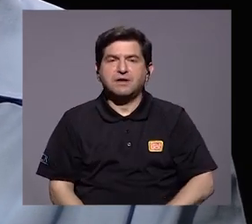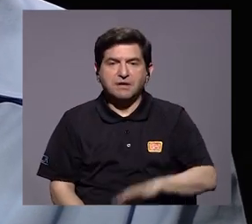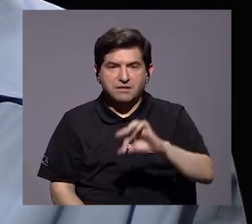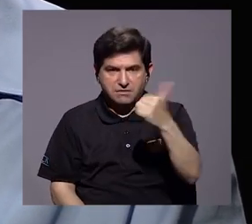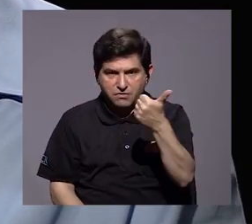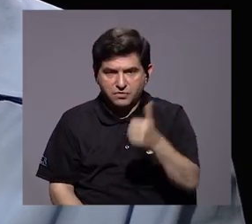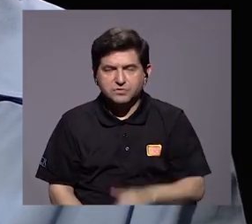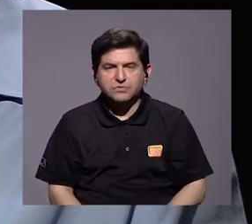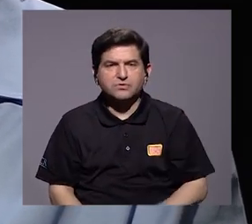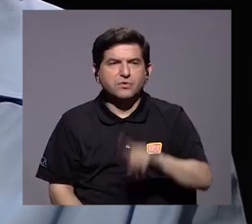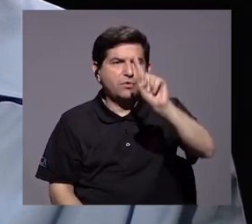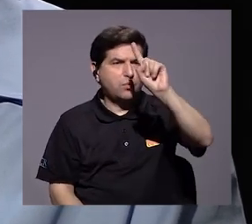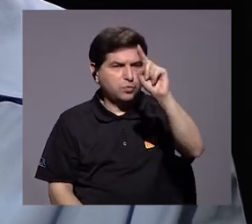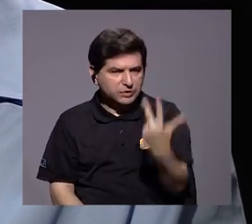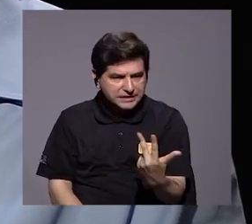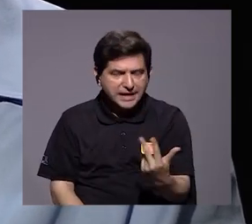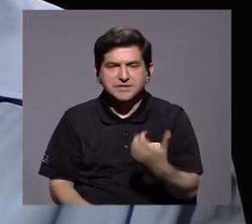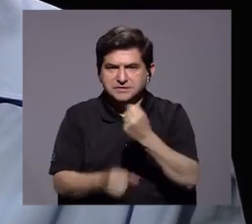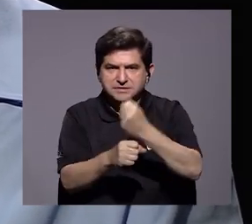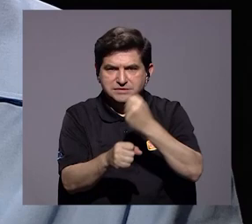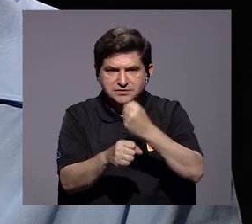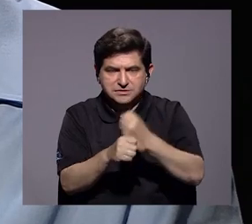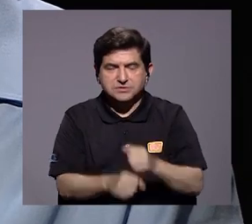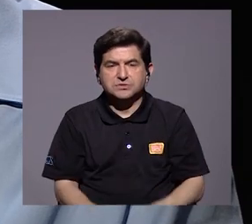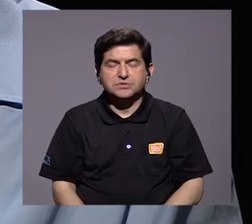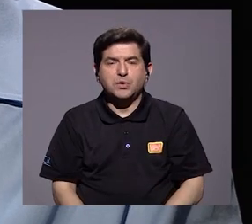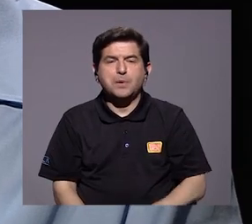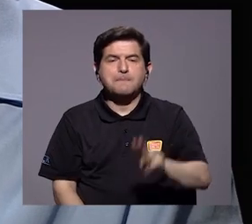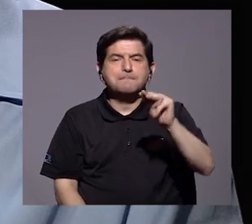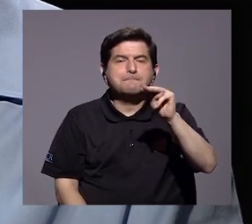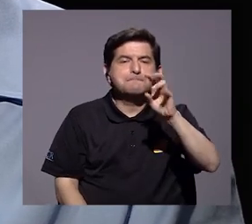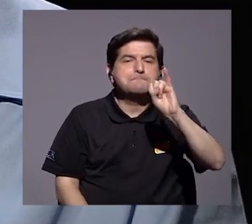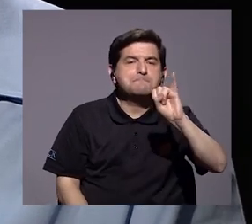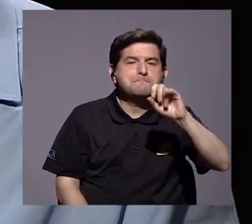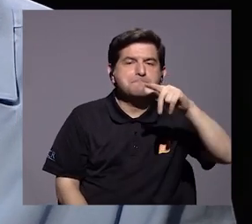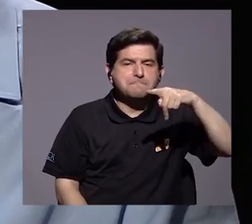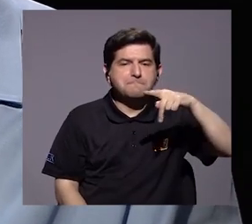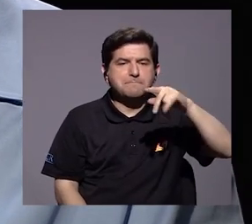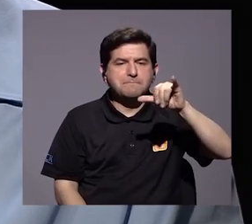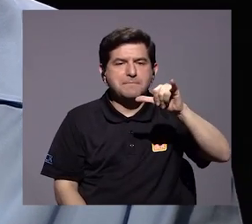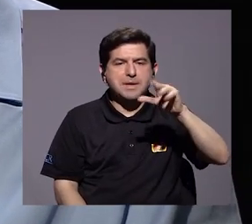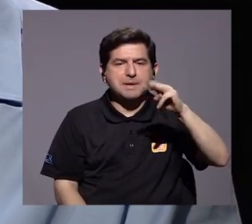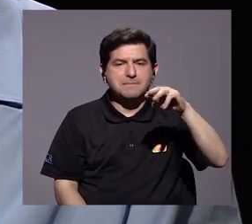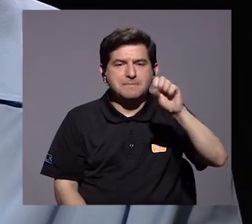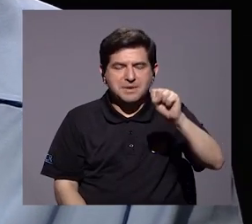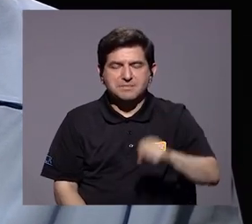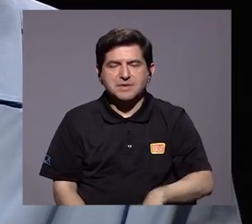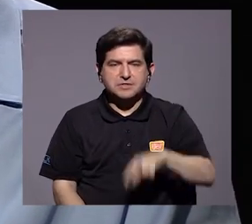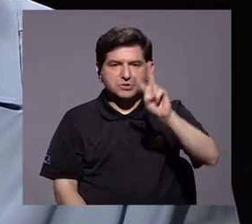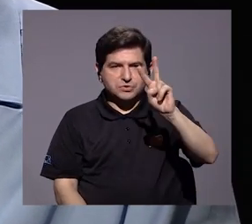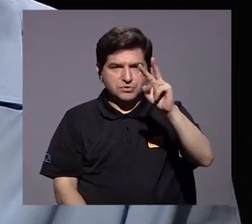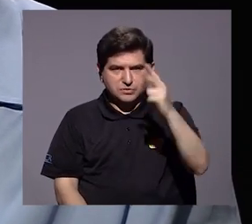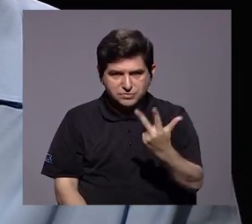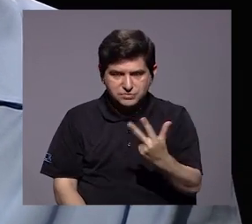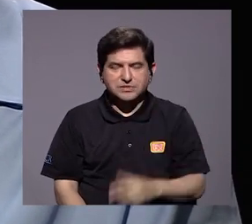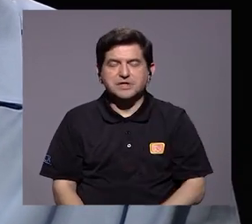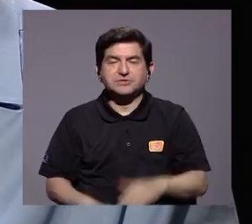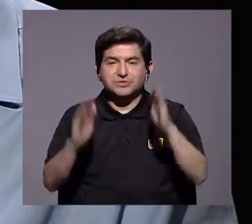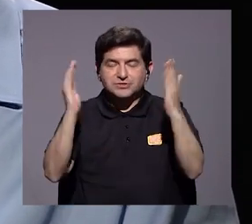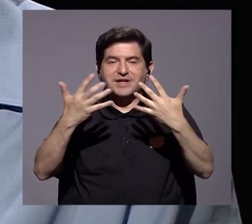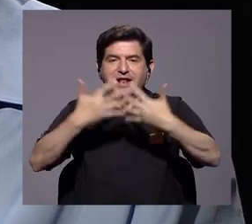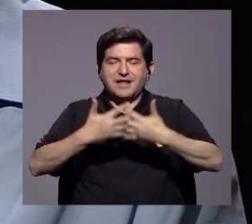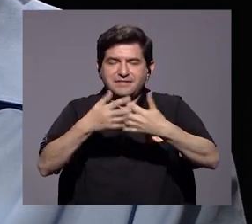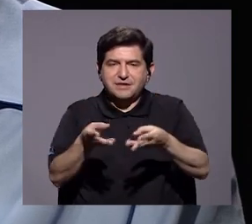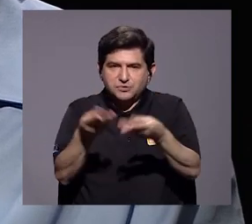lo otro es que una tercera parte del empleo de generado por las ni penas dos terceras partes del empleo son generados por las